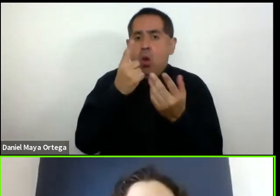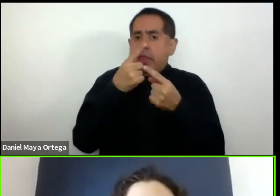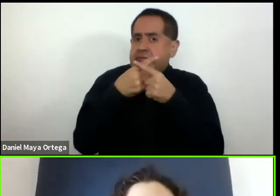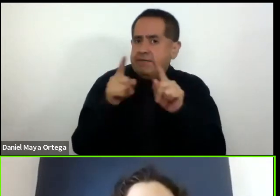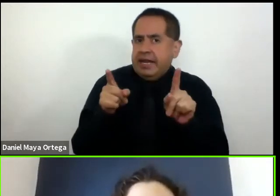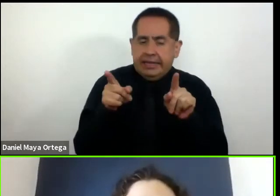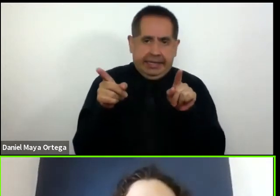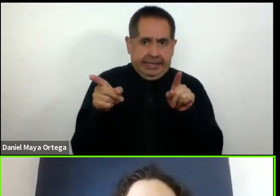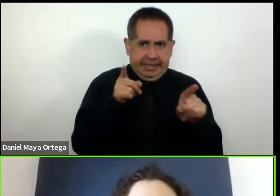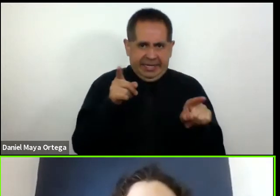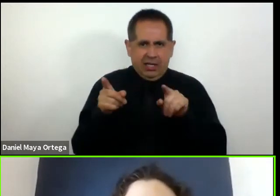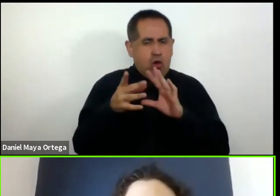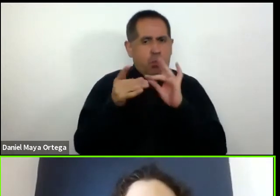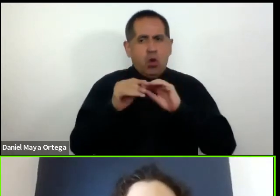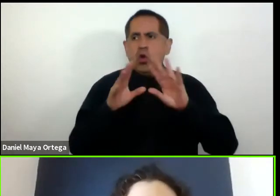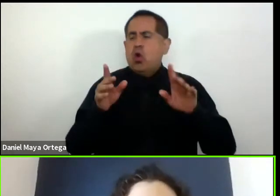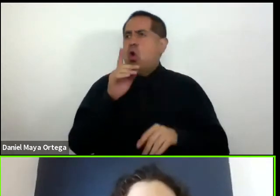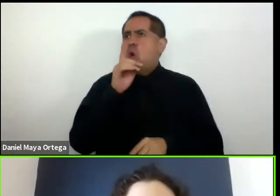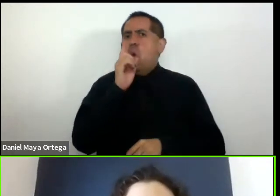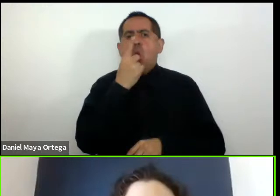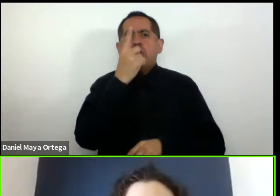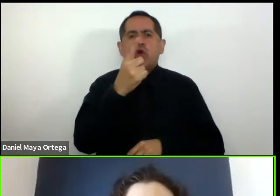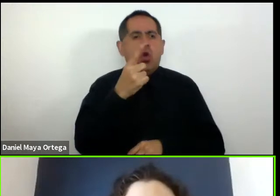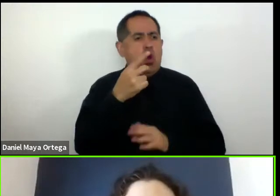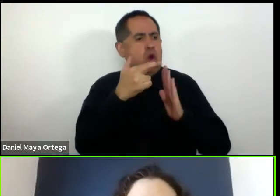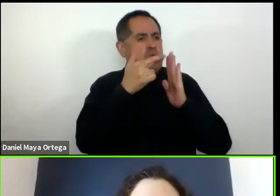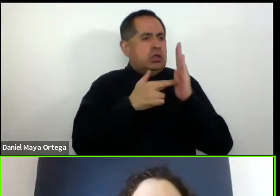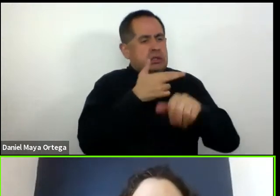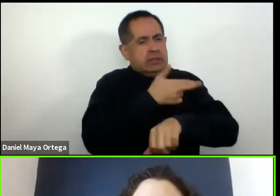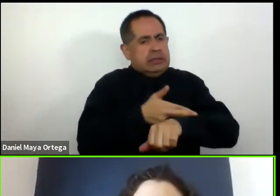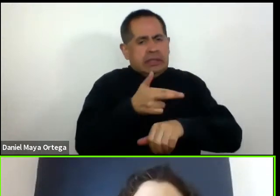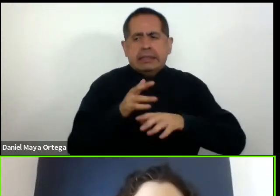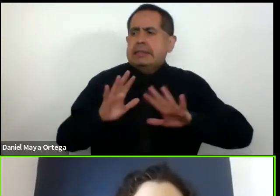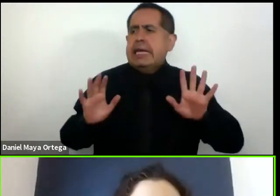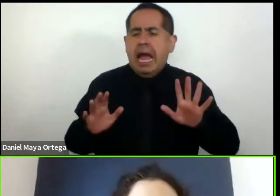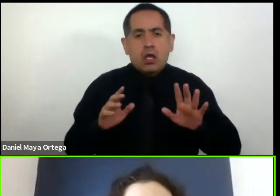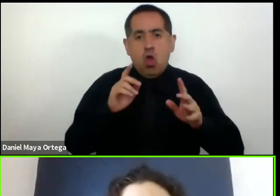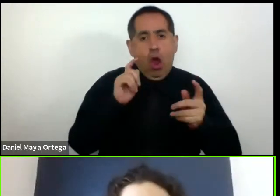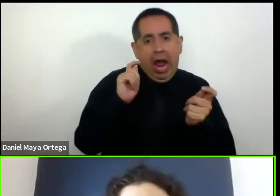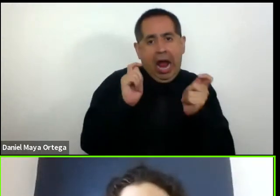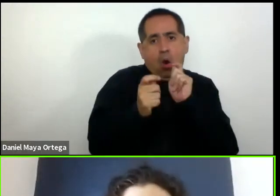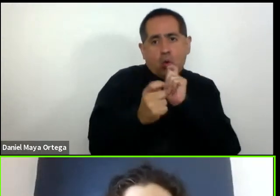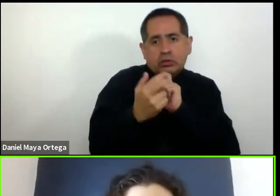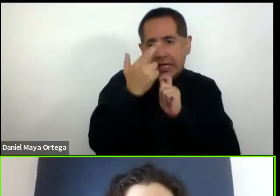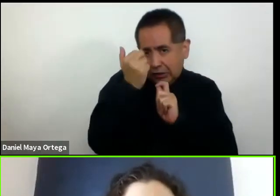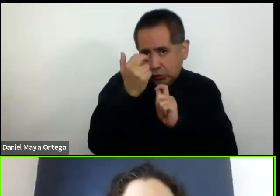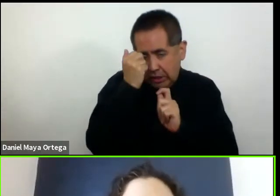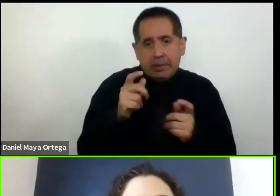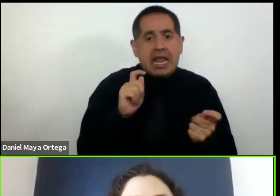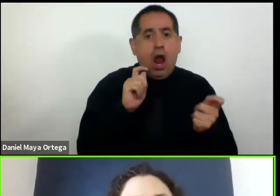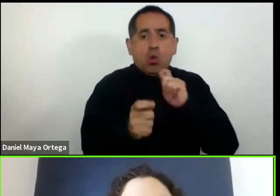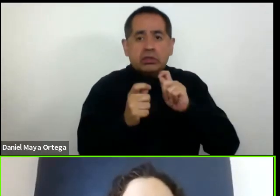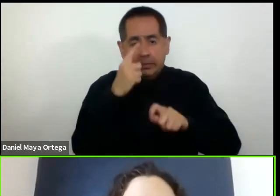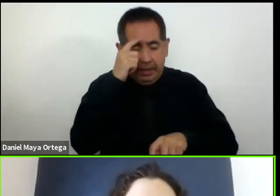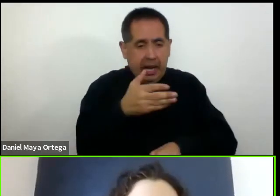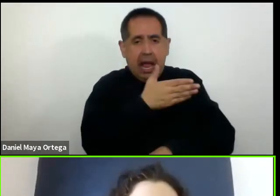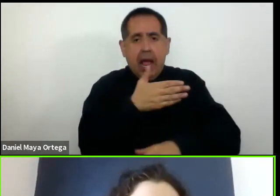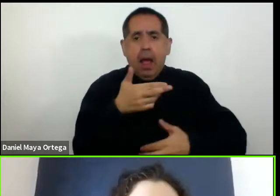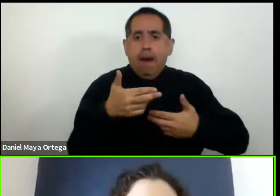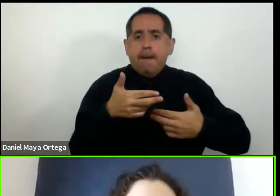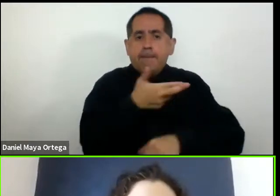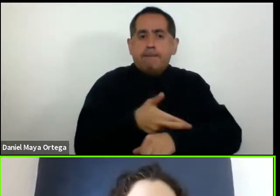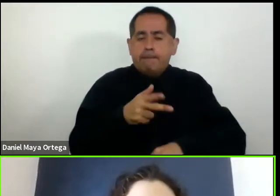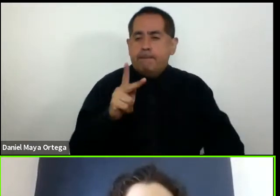parece que no se trata solo del término, sino de las implicaciones entre los ajustes razonables y los ajustes de procedimiento. Cuando se crea, estos